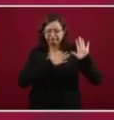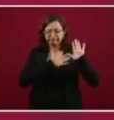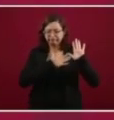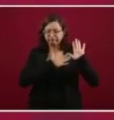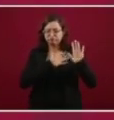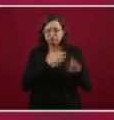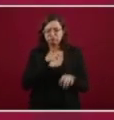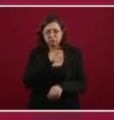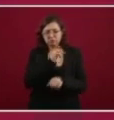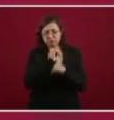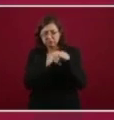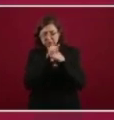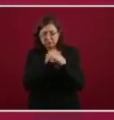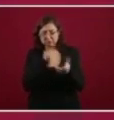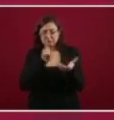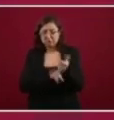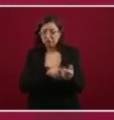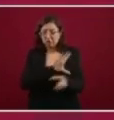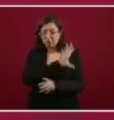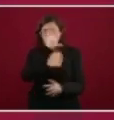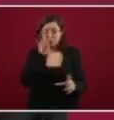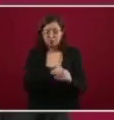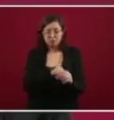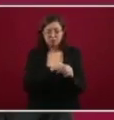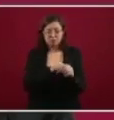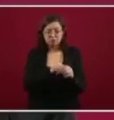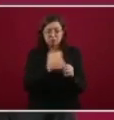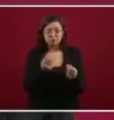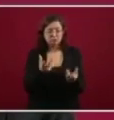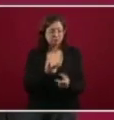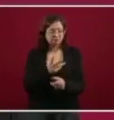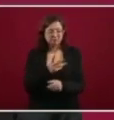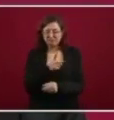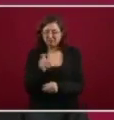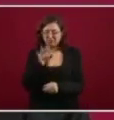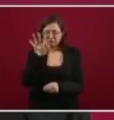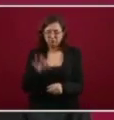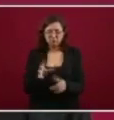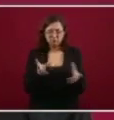que sepamos, todo absolutamente,